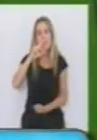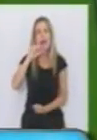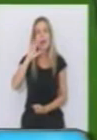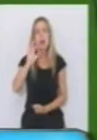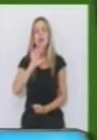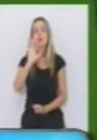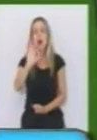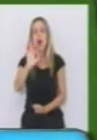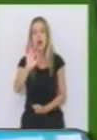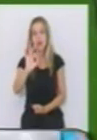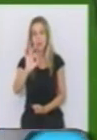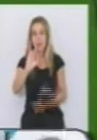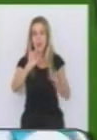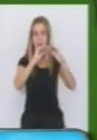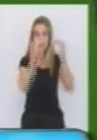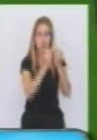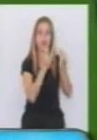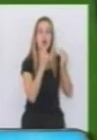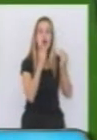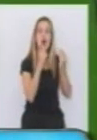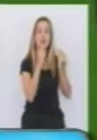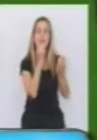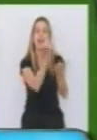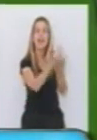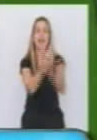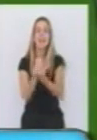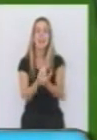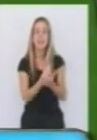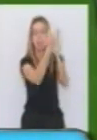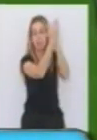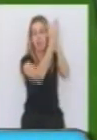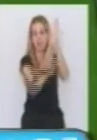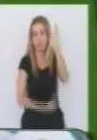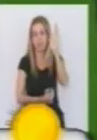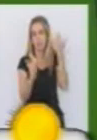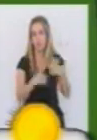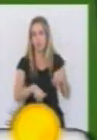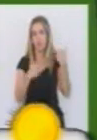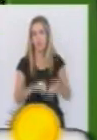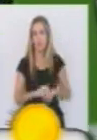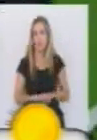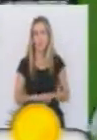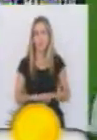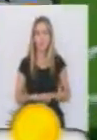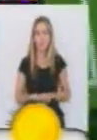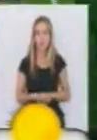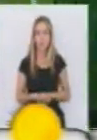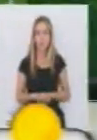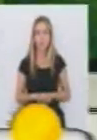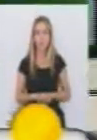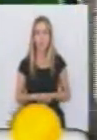comisario político del sciolismo y Scioli se lo terminó comiendo políticamente. En fin, son 11. De acá, si me preguntás, yo creo